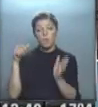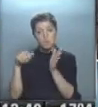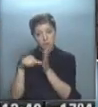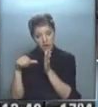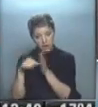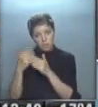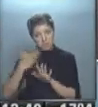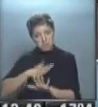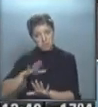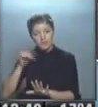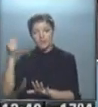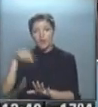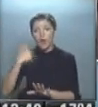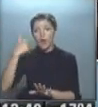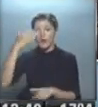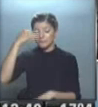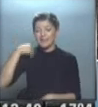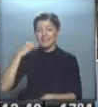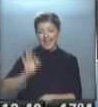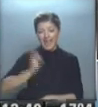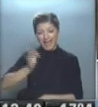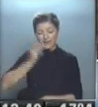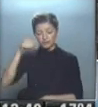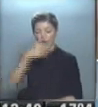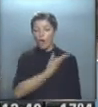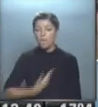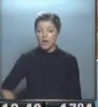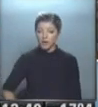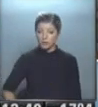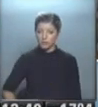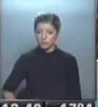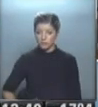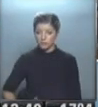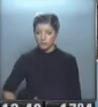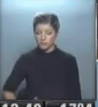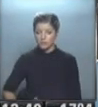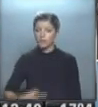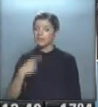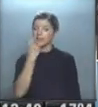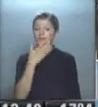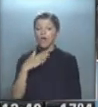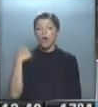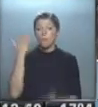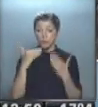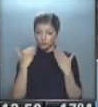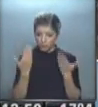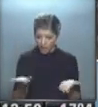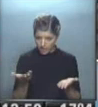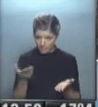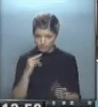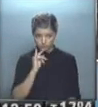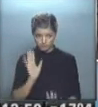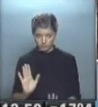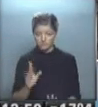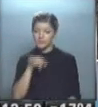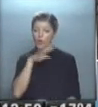y que recién ahora, después de mucho tiempo, hay un gobierno que se autodeclara musulmán. 4 diputadas turcas